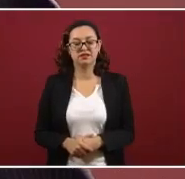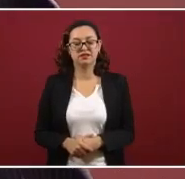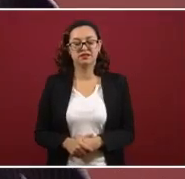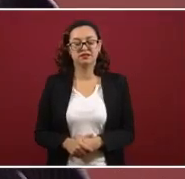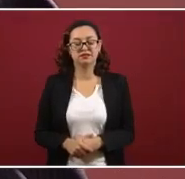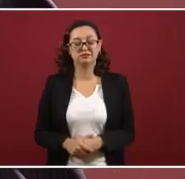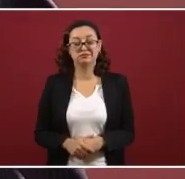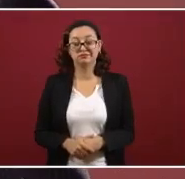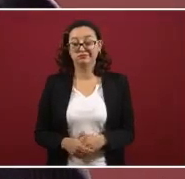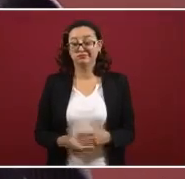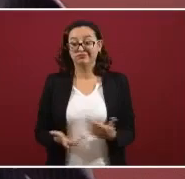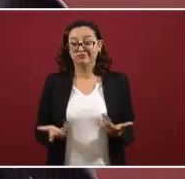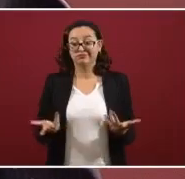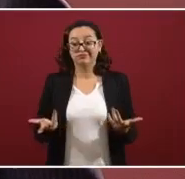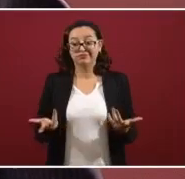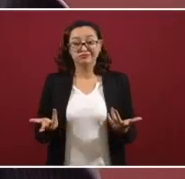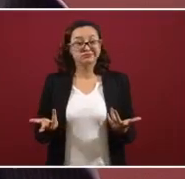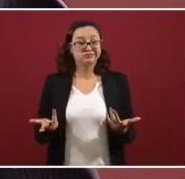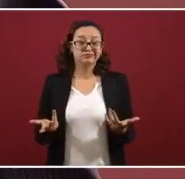Entonces,